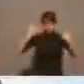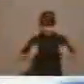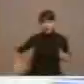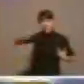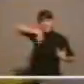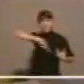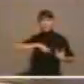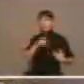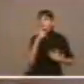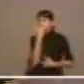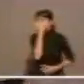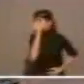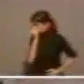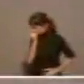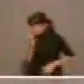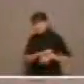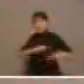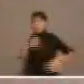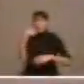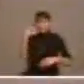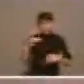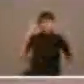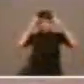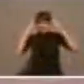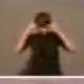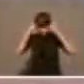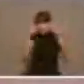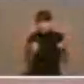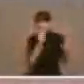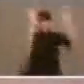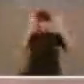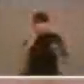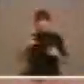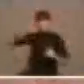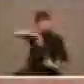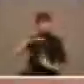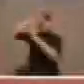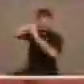Somos mayoría callada, juventud preparada que vive estancada y está marginada.